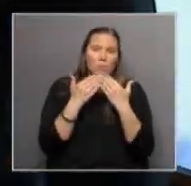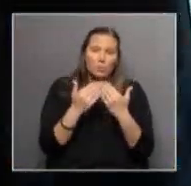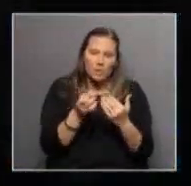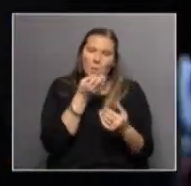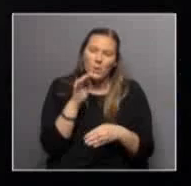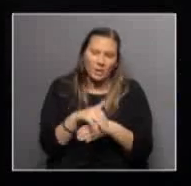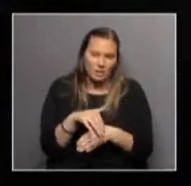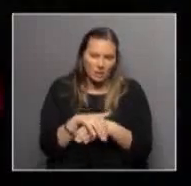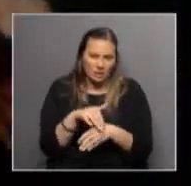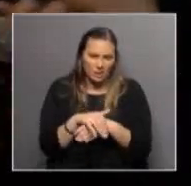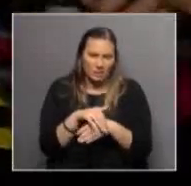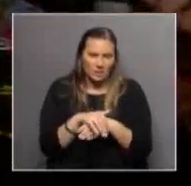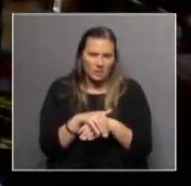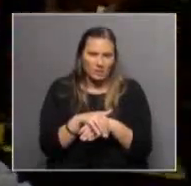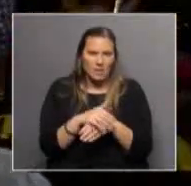buenas tardes.